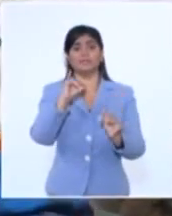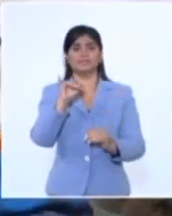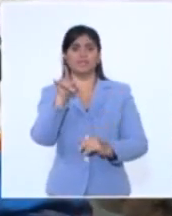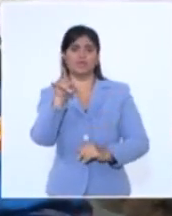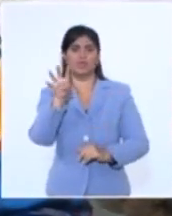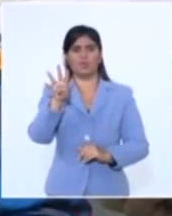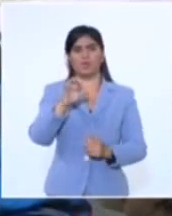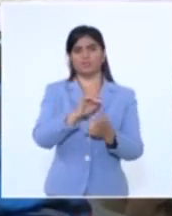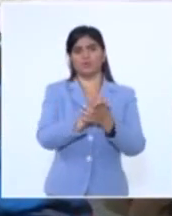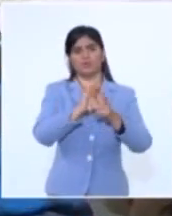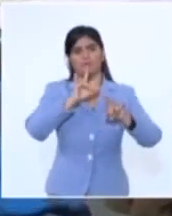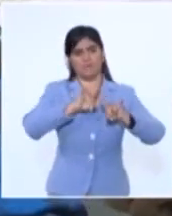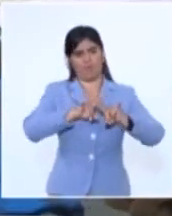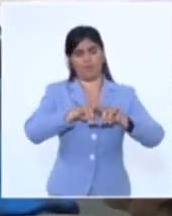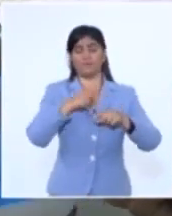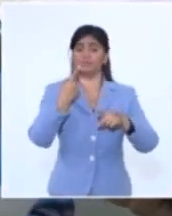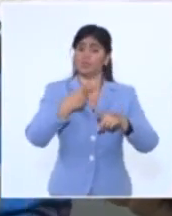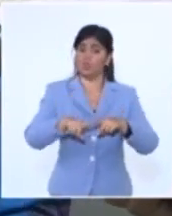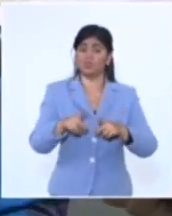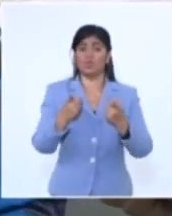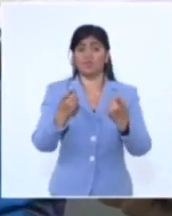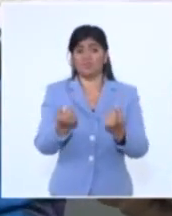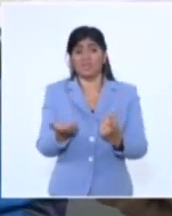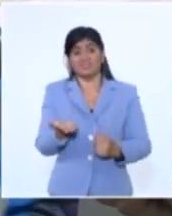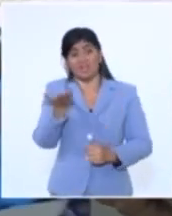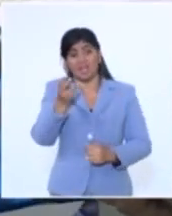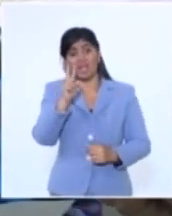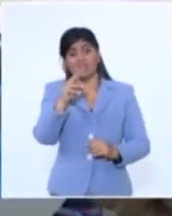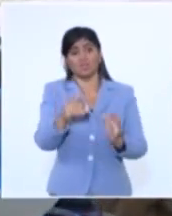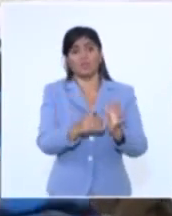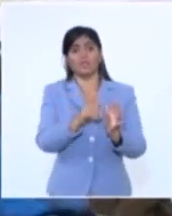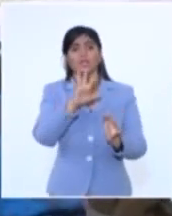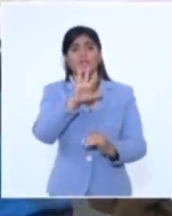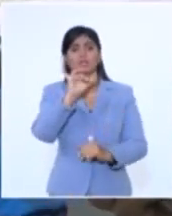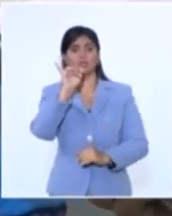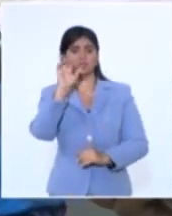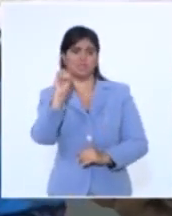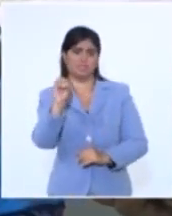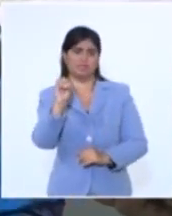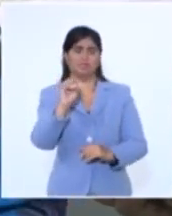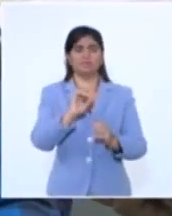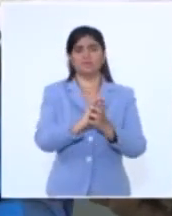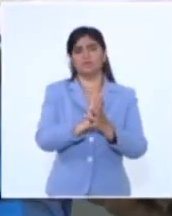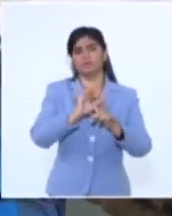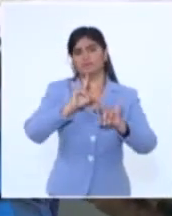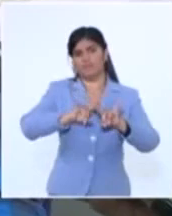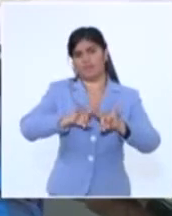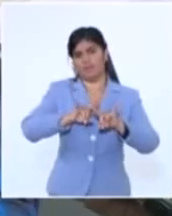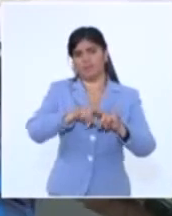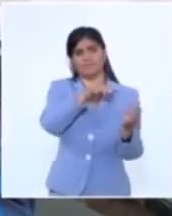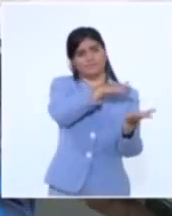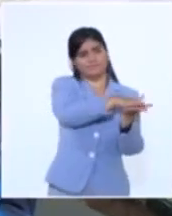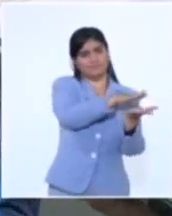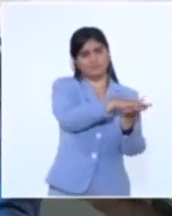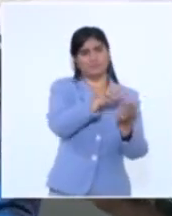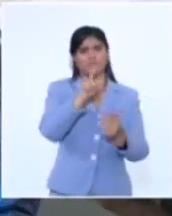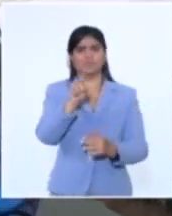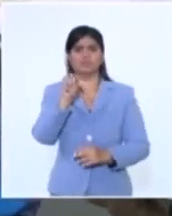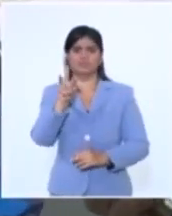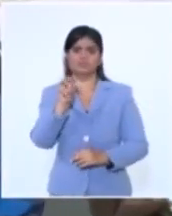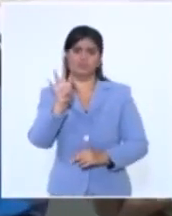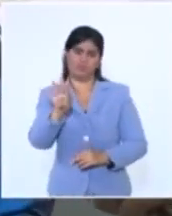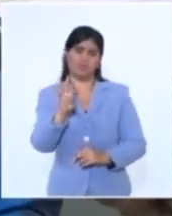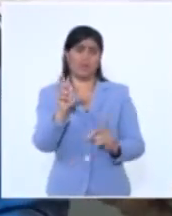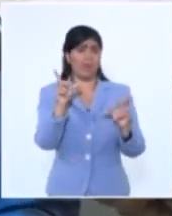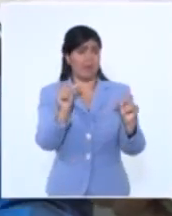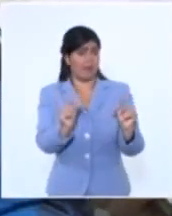y una máxima demanda estimada en 2.560 megawatts, eso es una reserva de 134 megawatts. Como puede pensar, la reserva es una reserva